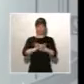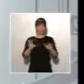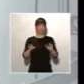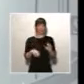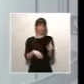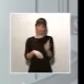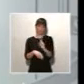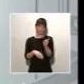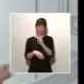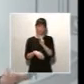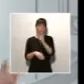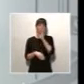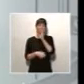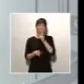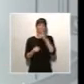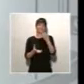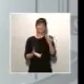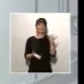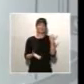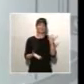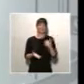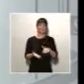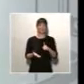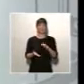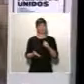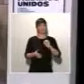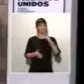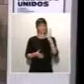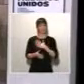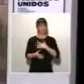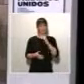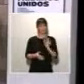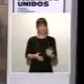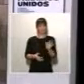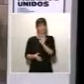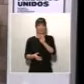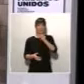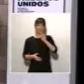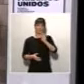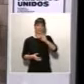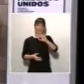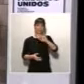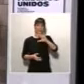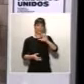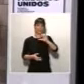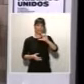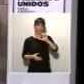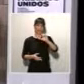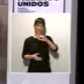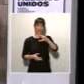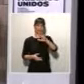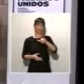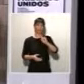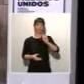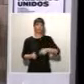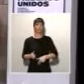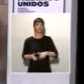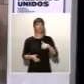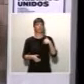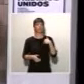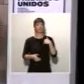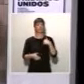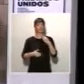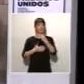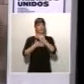han comentado, y quiero darle en primer lugar la palabra a Patricia Lacruz, que es directora general de cartera y de